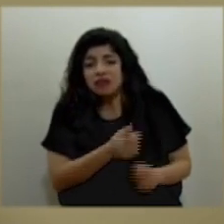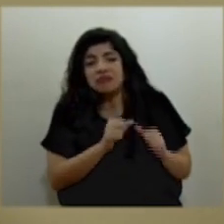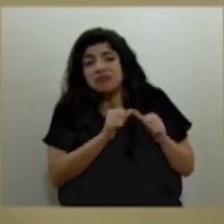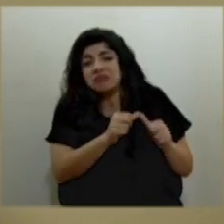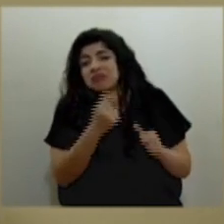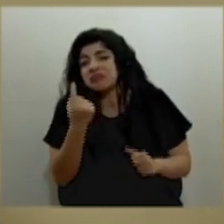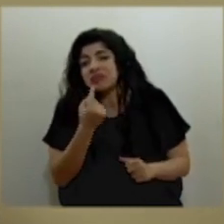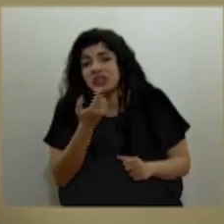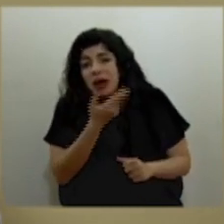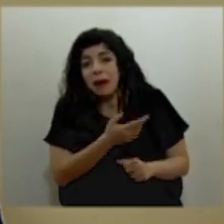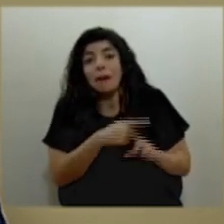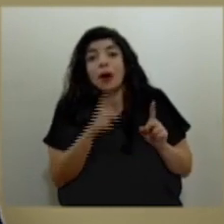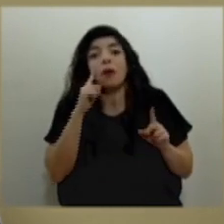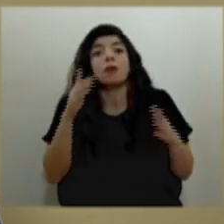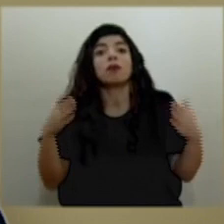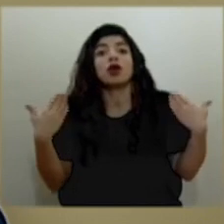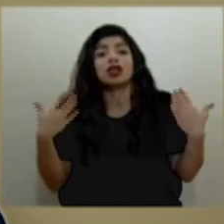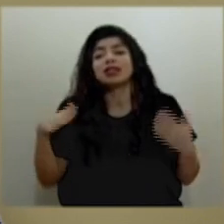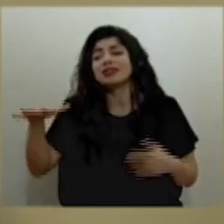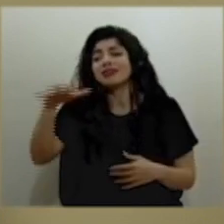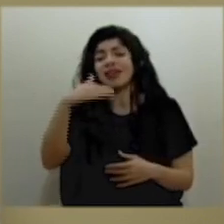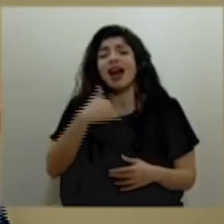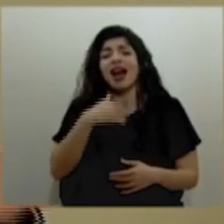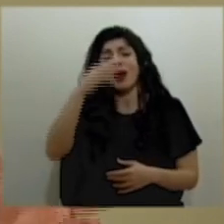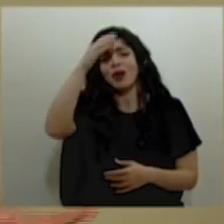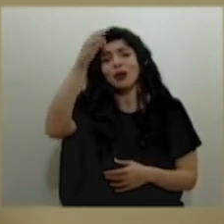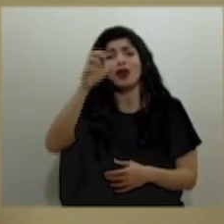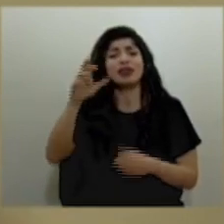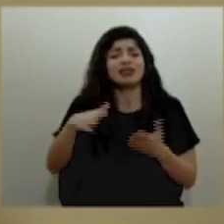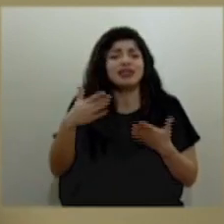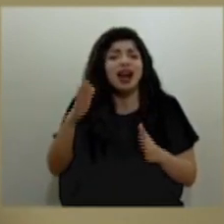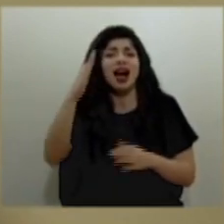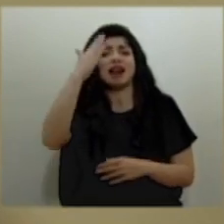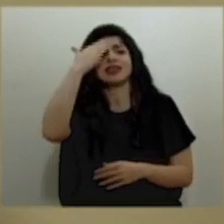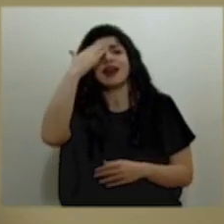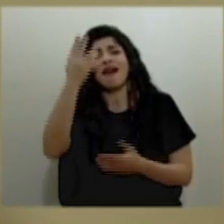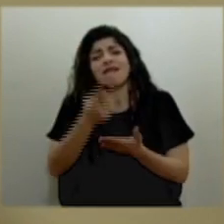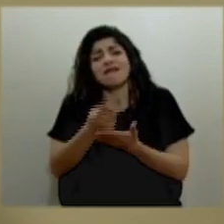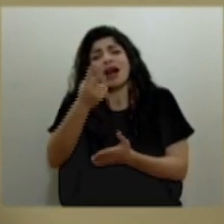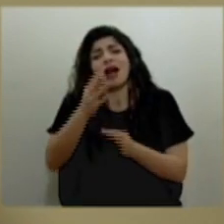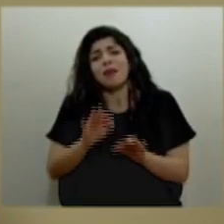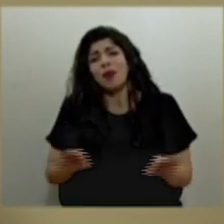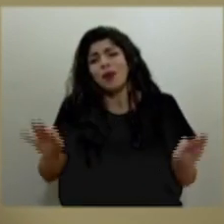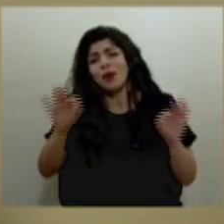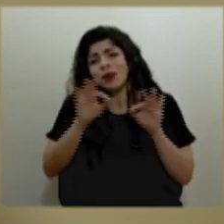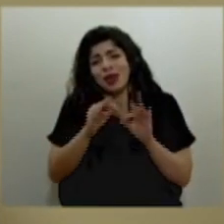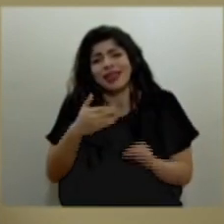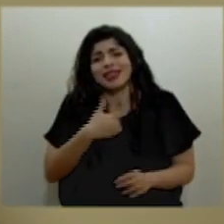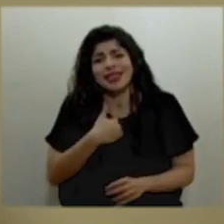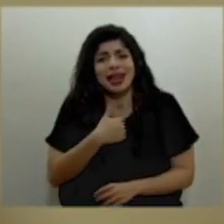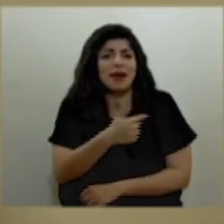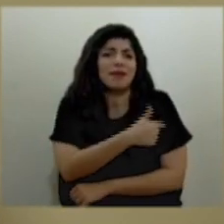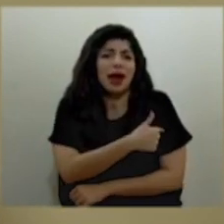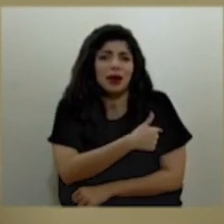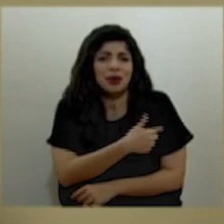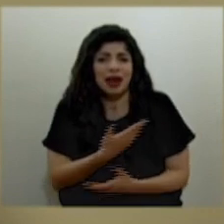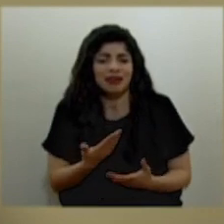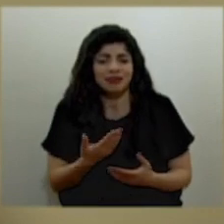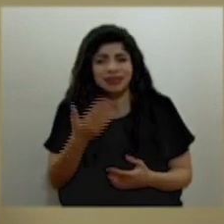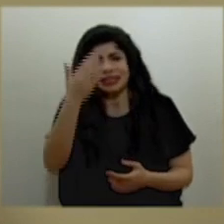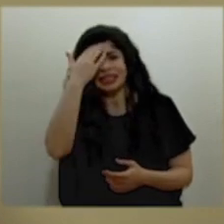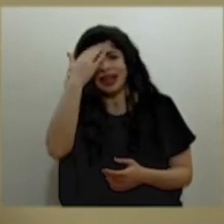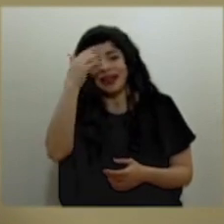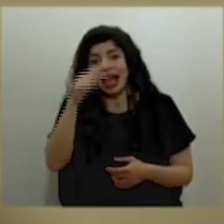siempre, pero por dicha tenemos esa cultura en donde el costarricense ha entendido el valor importantísimo que tienen las vacunas y la